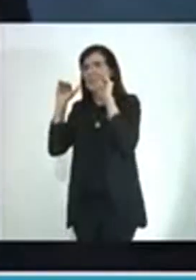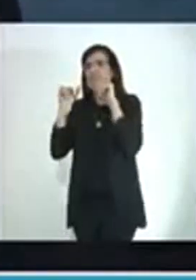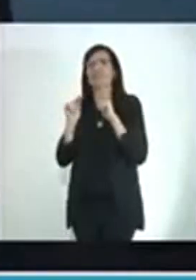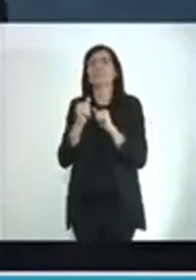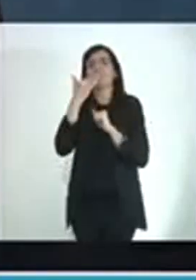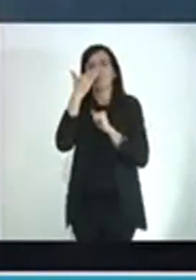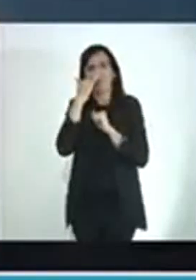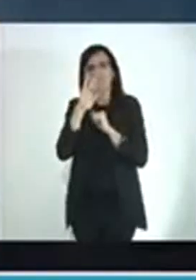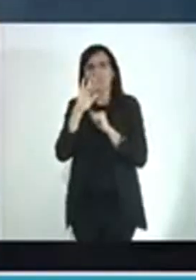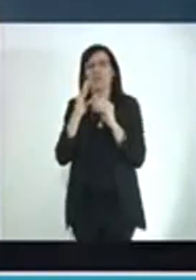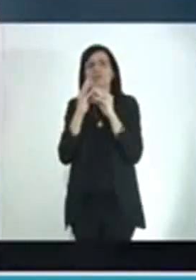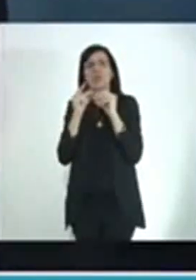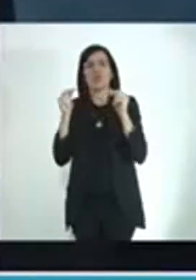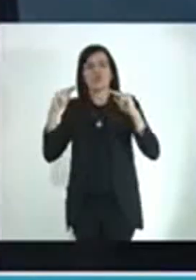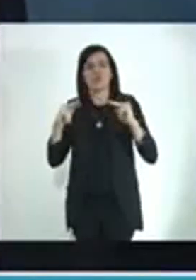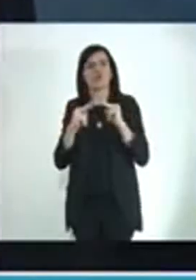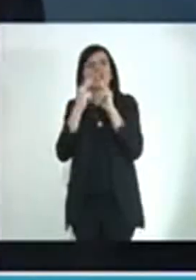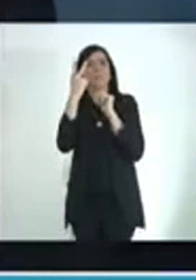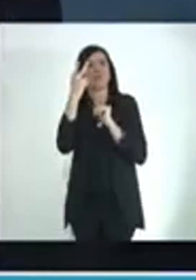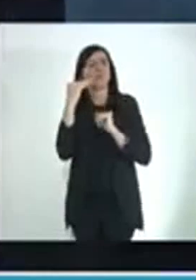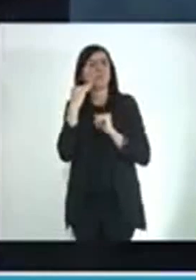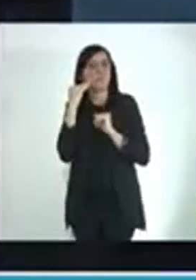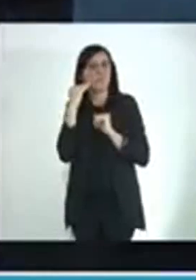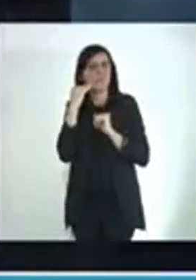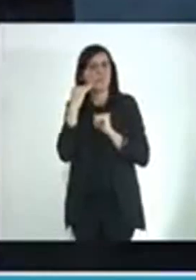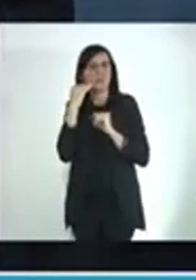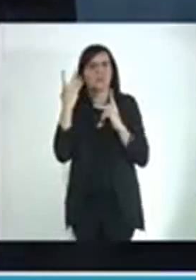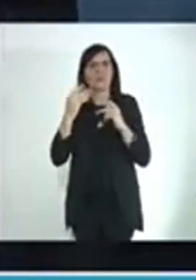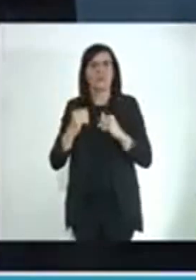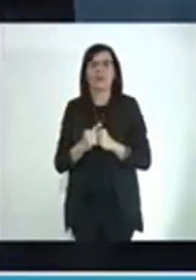las 14 horas para dar inicio al 5º